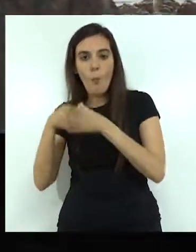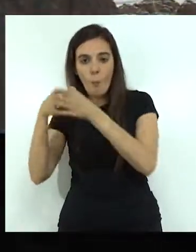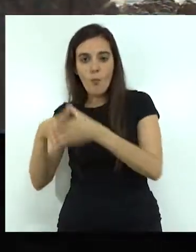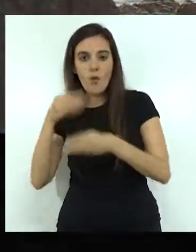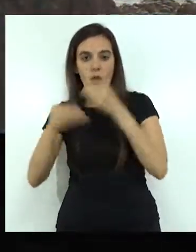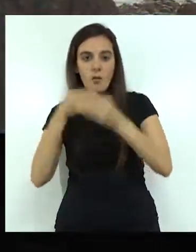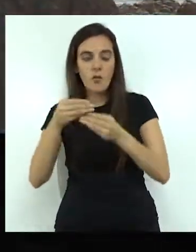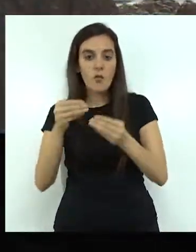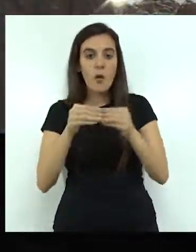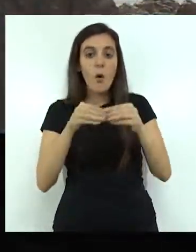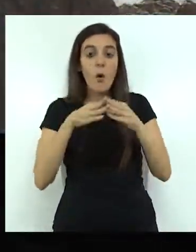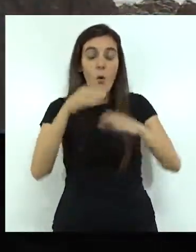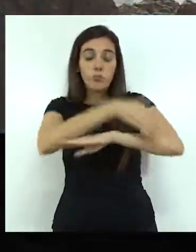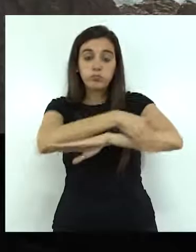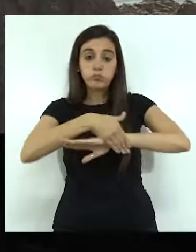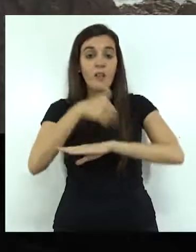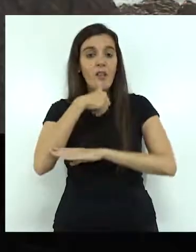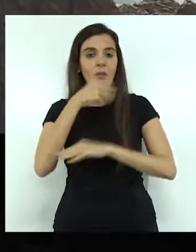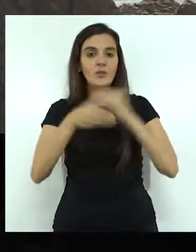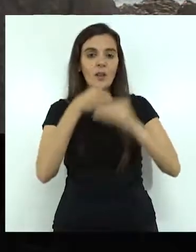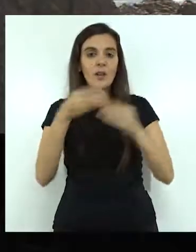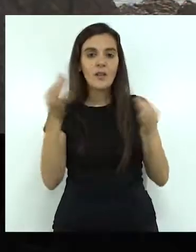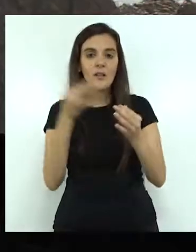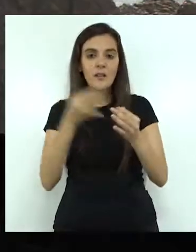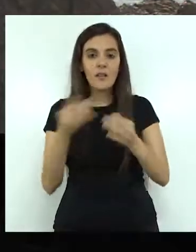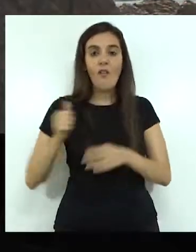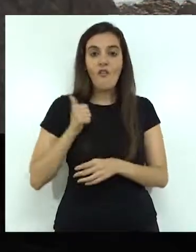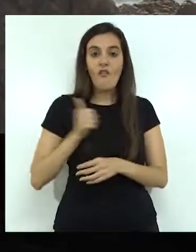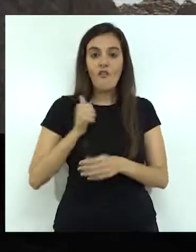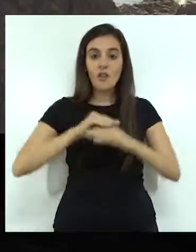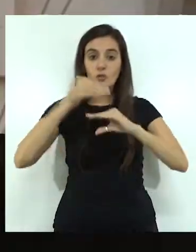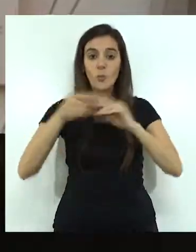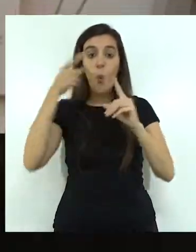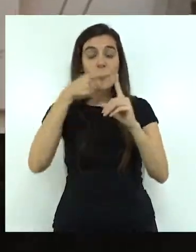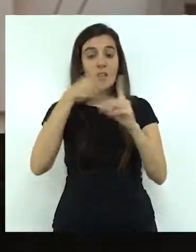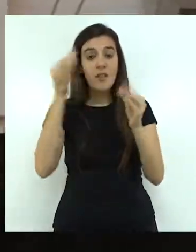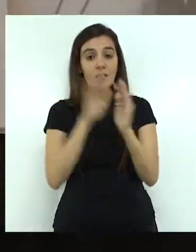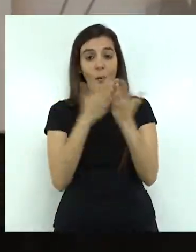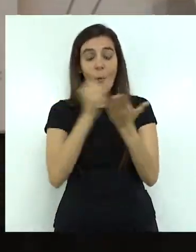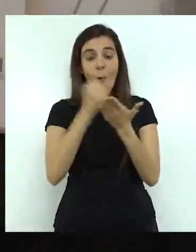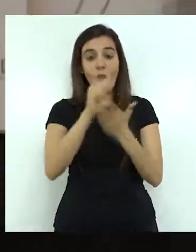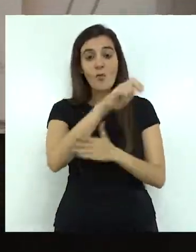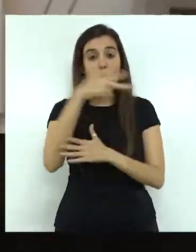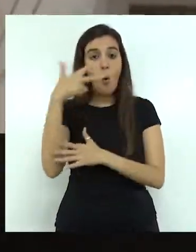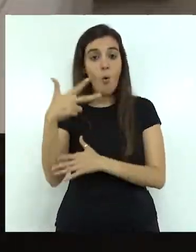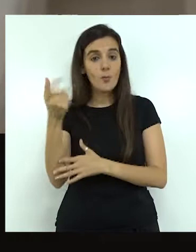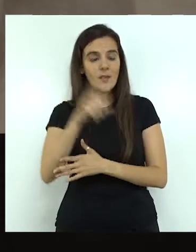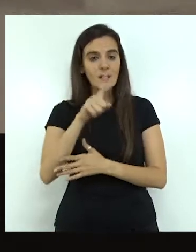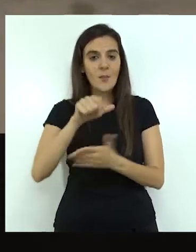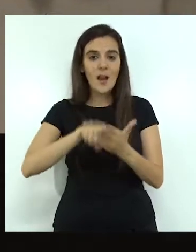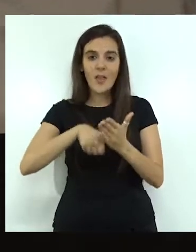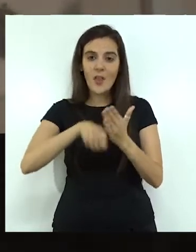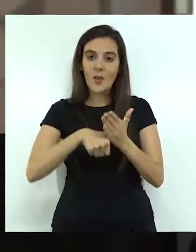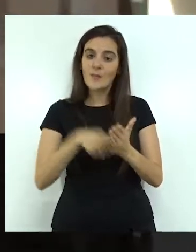ceutí se incluía otro de falsedad documental- utilizando pasaportes europeos y documentos nacionales de identidad españoles para